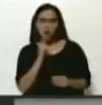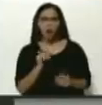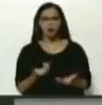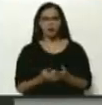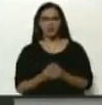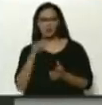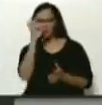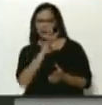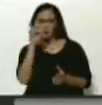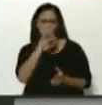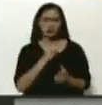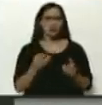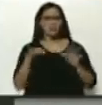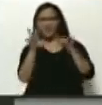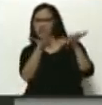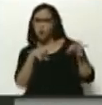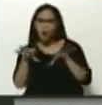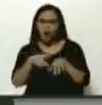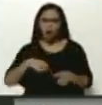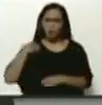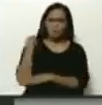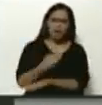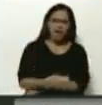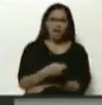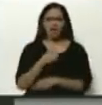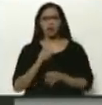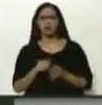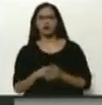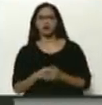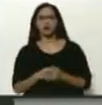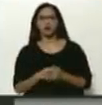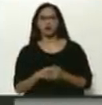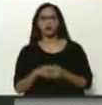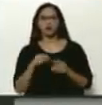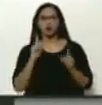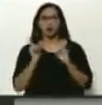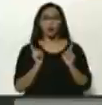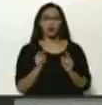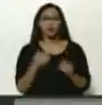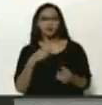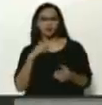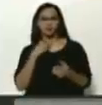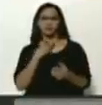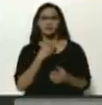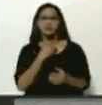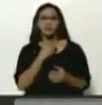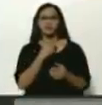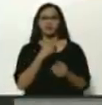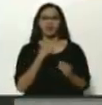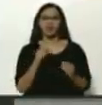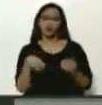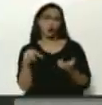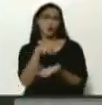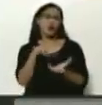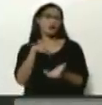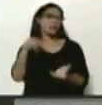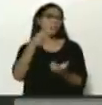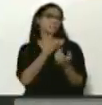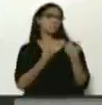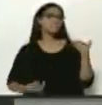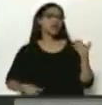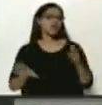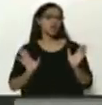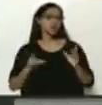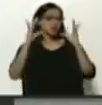amañados, pagados, tarifados, casi todo el mundo echa un pasito para atrás. Bueno, ese problema es el presidente. Las decisiones las toma